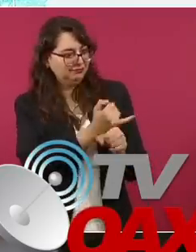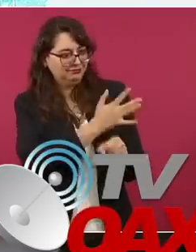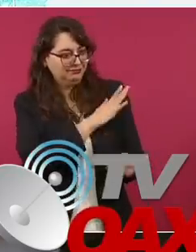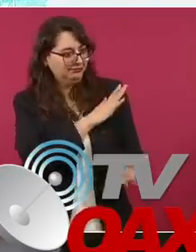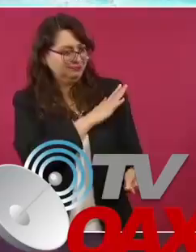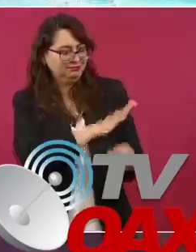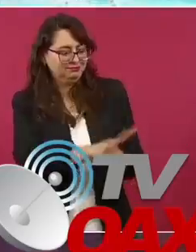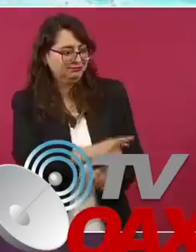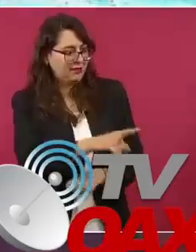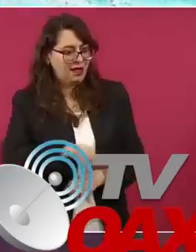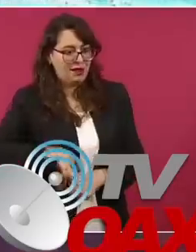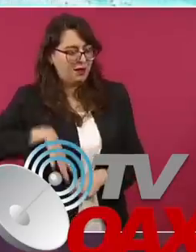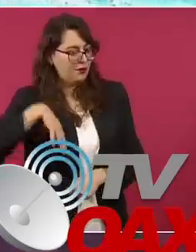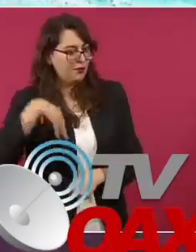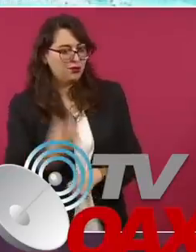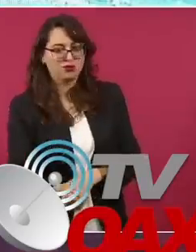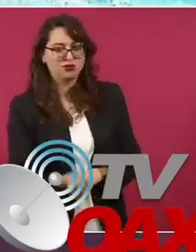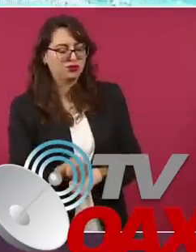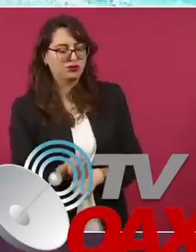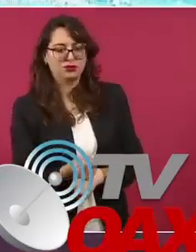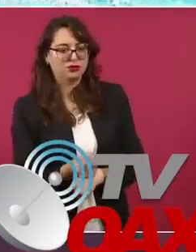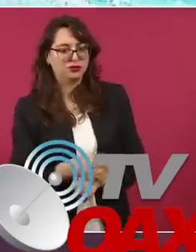un abuso.